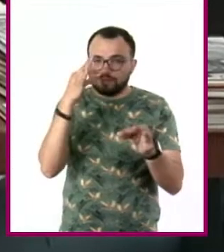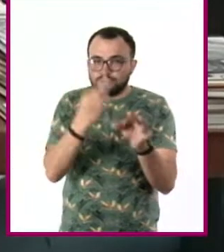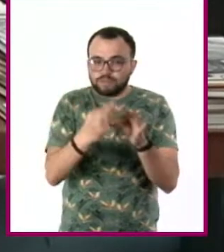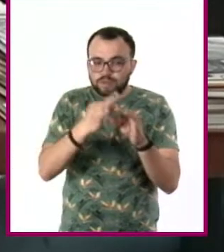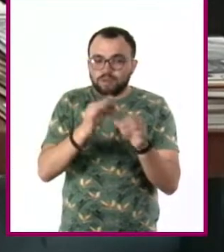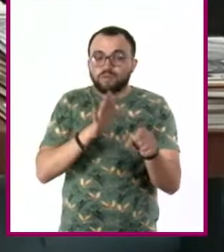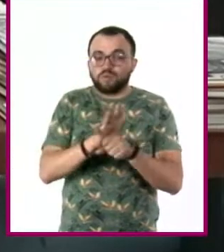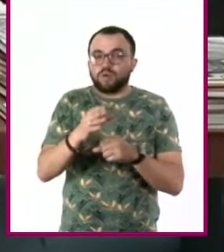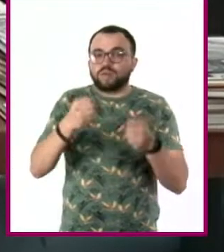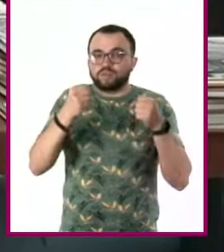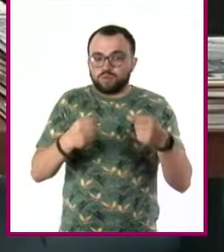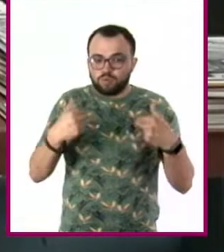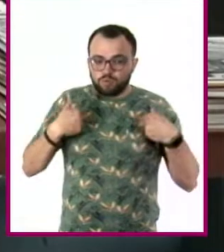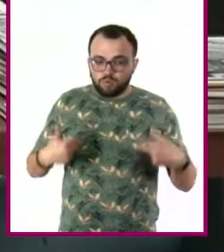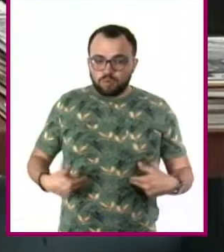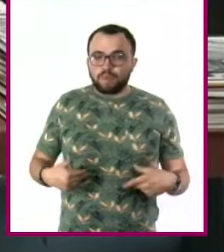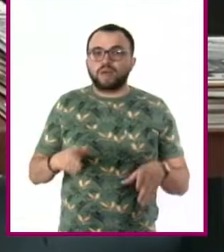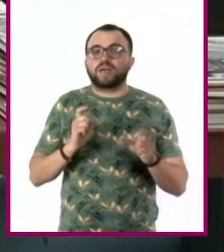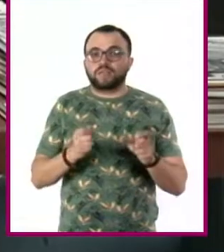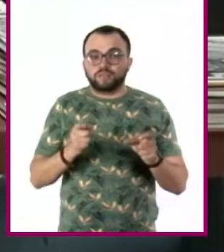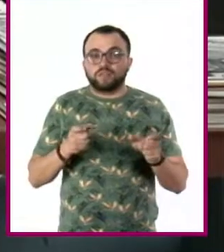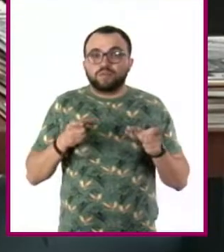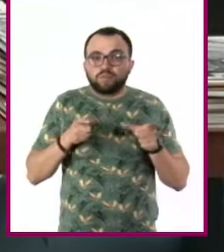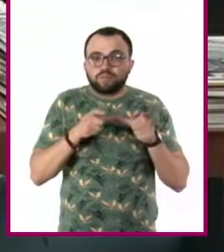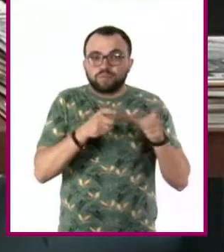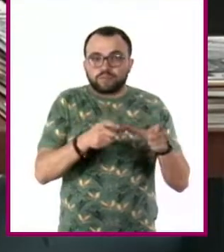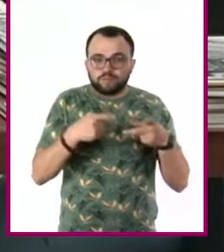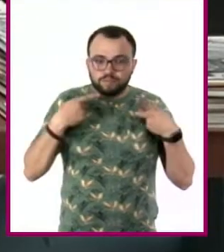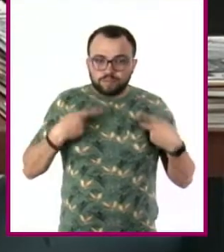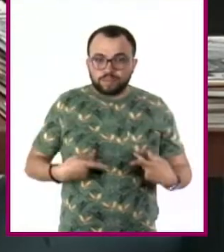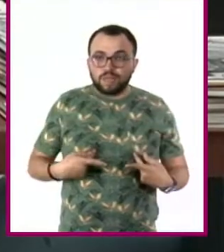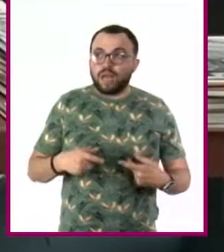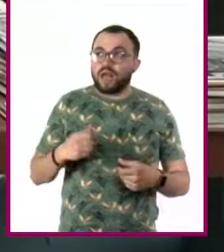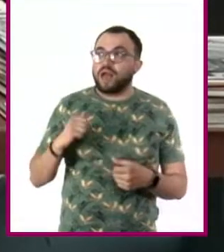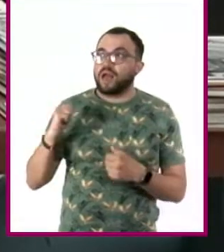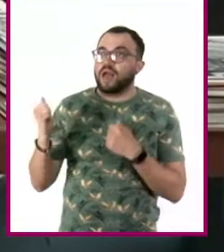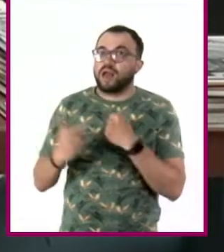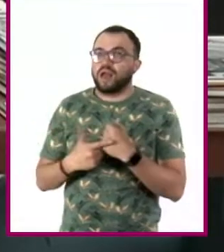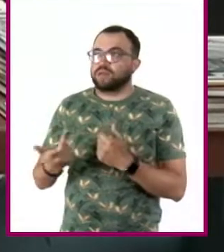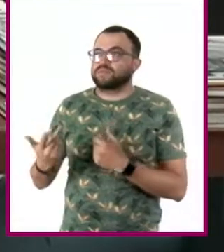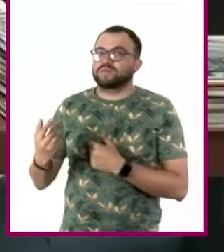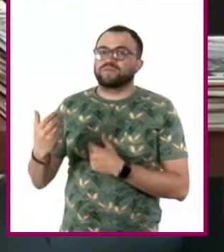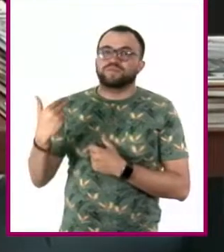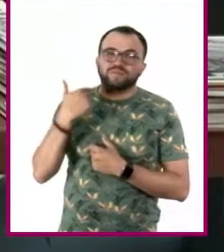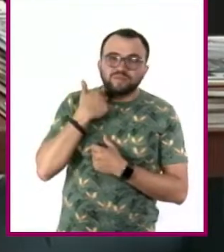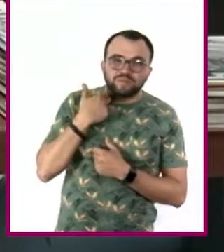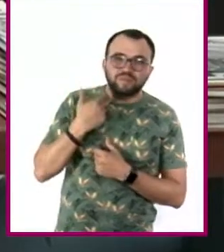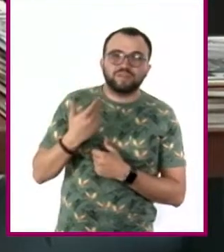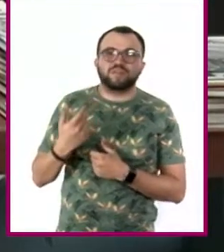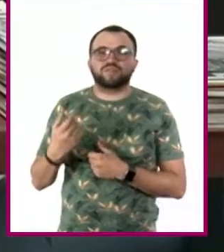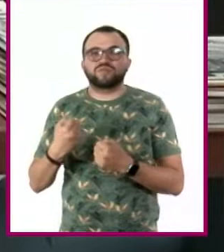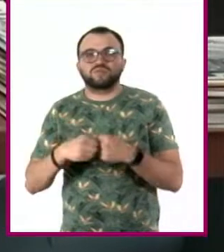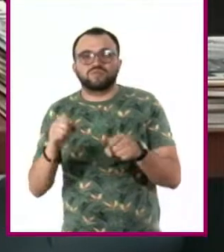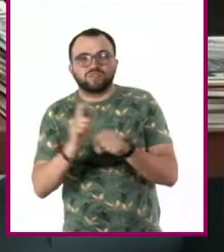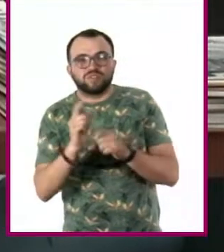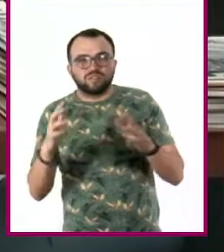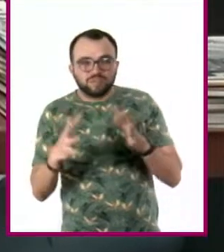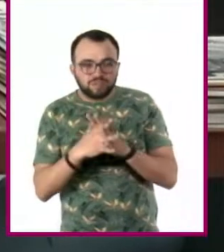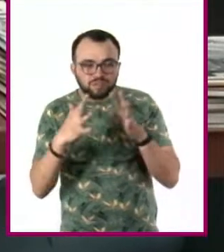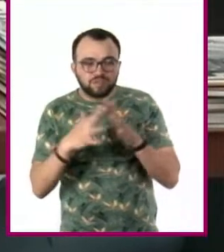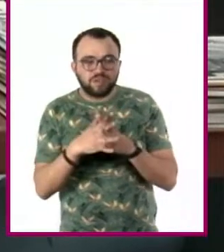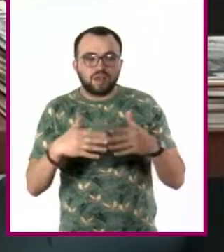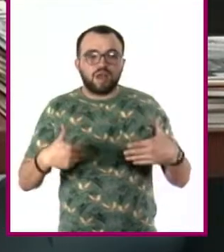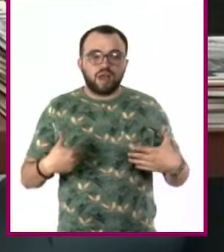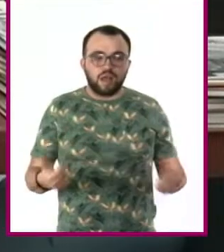humana, abarcando la protección de los individuos frente a otras amenazas como crimen, conflicto social, hambre, o